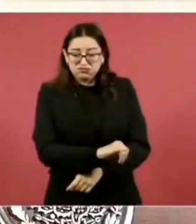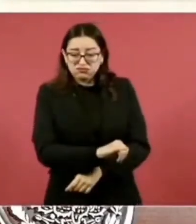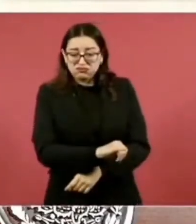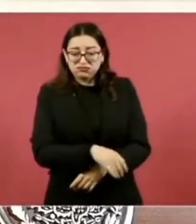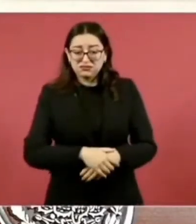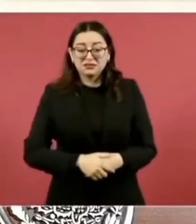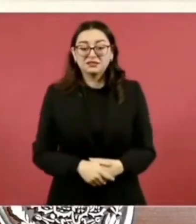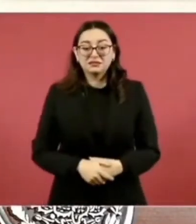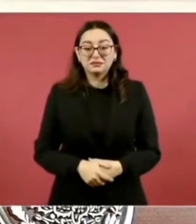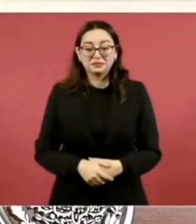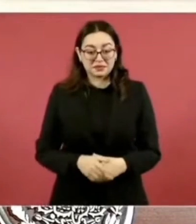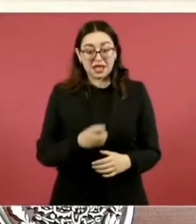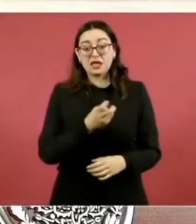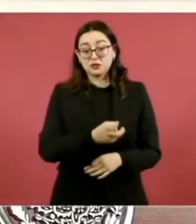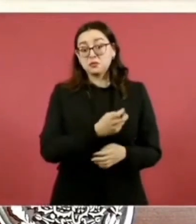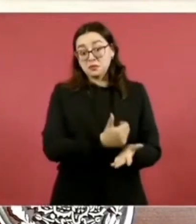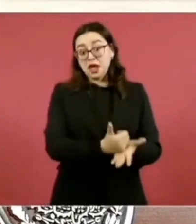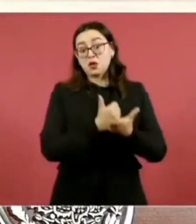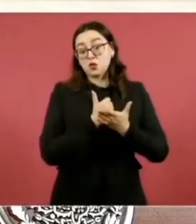más adelante